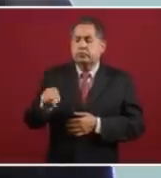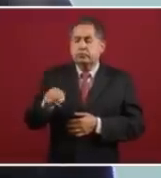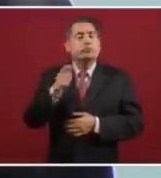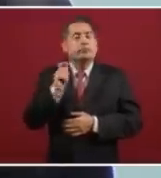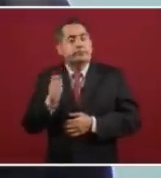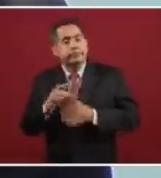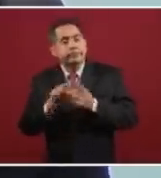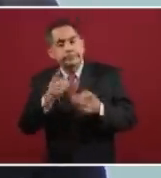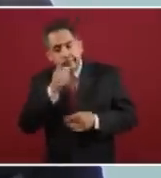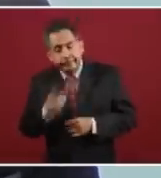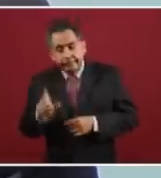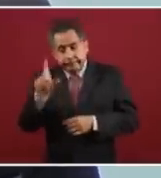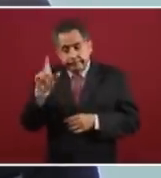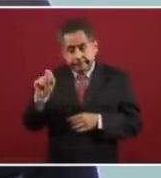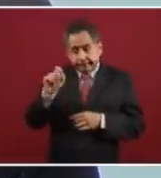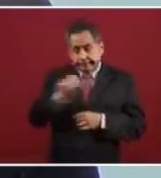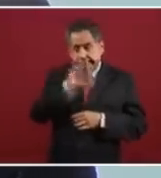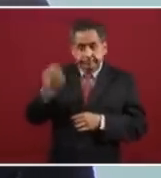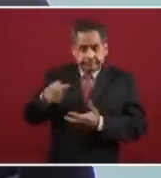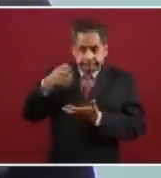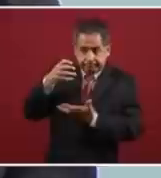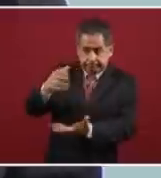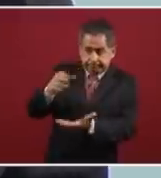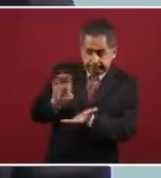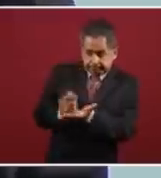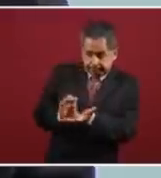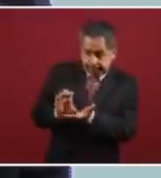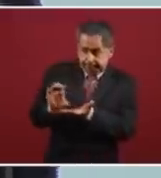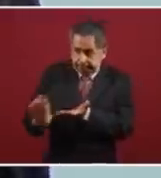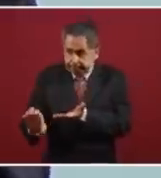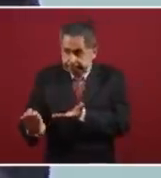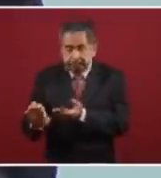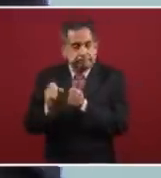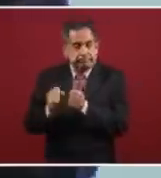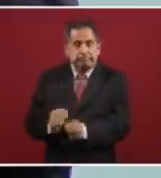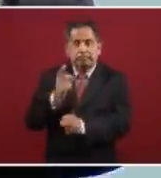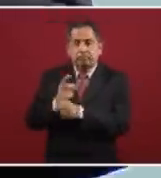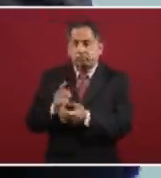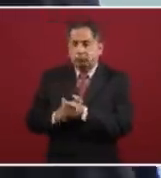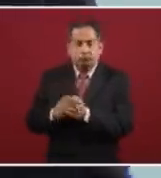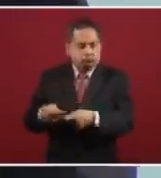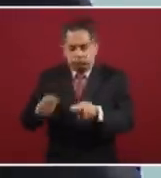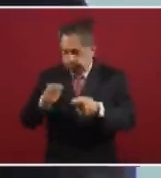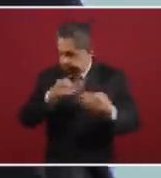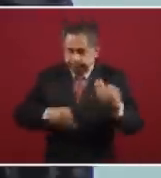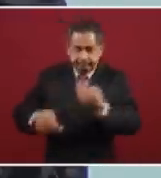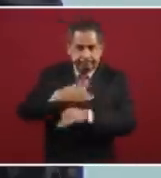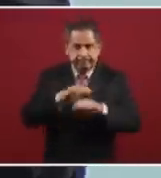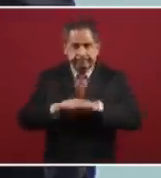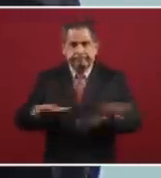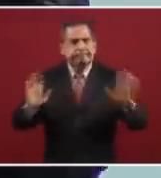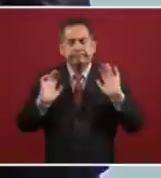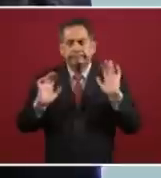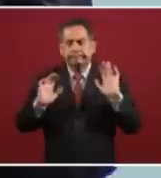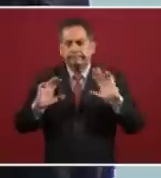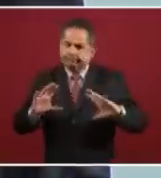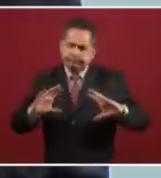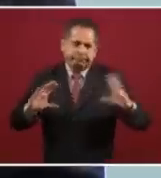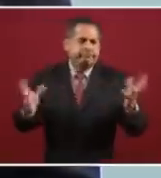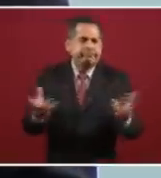el 20% de ese fondo se va a la seguridad en general, y ahí caben